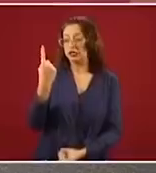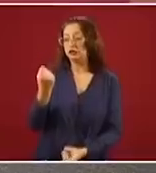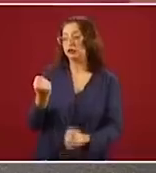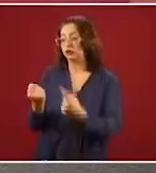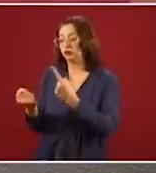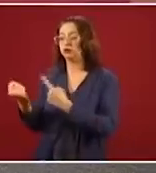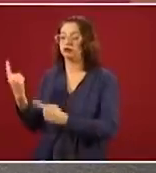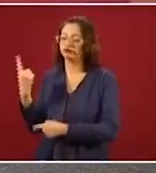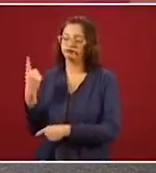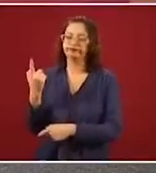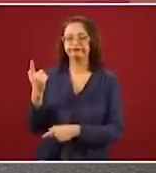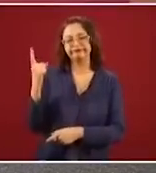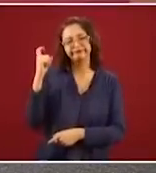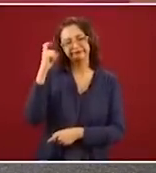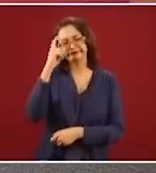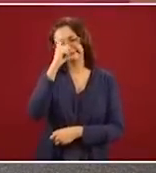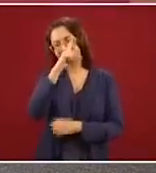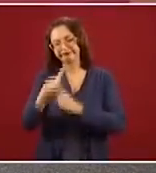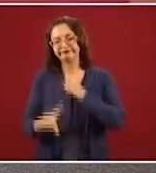descomponen,